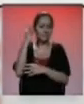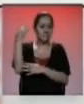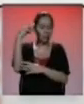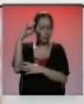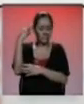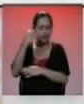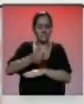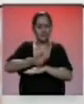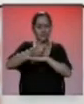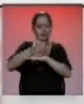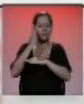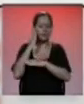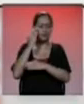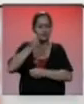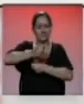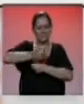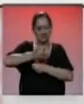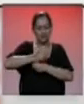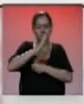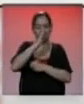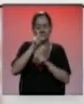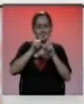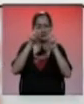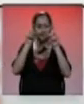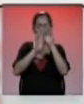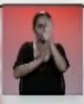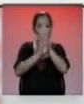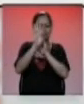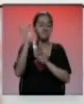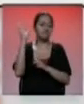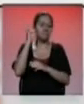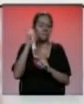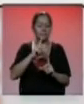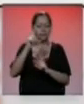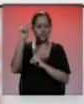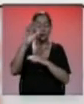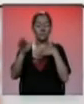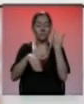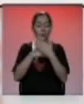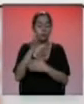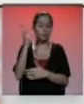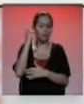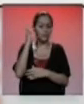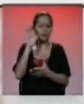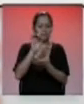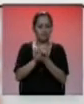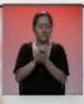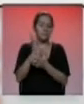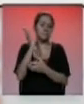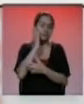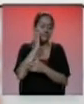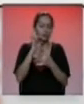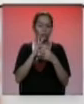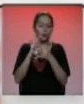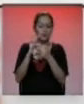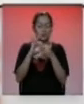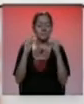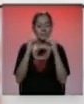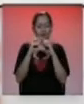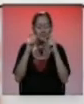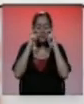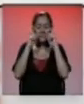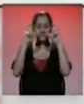jefas de hogar mujeres trabajadoras empresarias mujeres migrantes a esas mujeres de esposas madres compañeras nuestra admiración